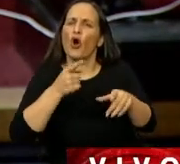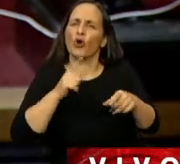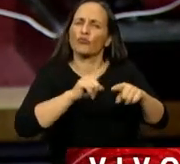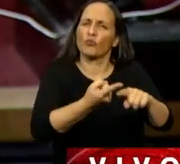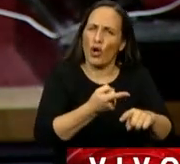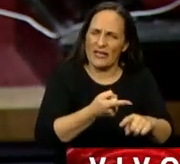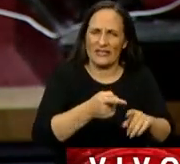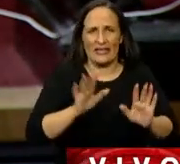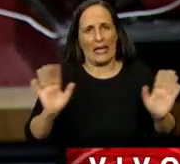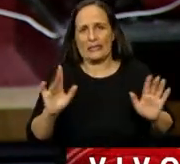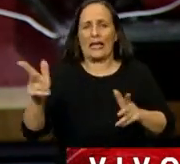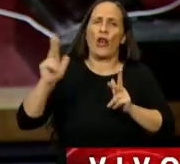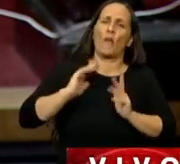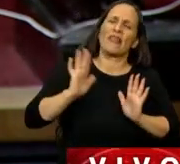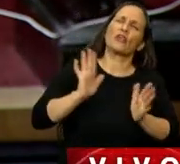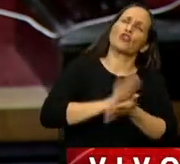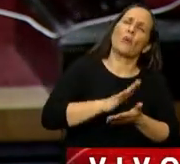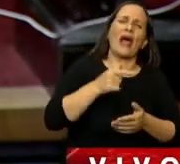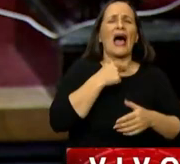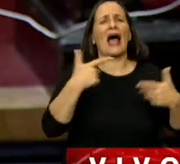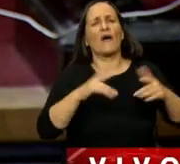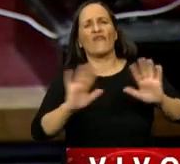que no me vengan a correr con cerrar la grieta.